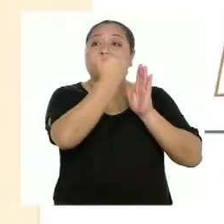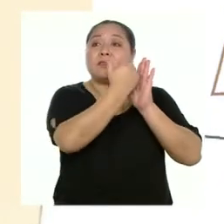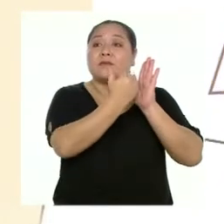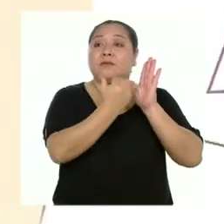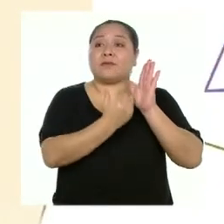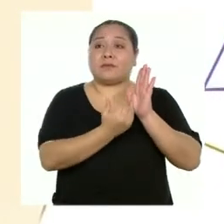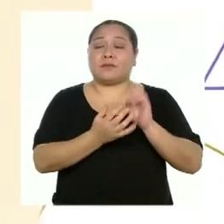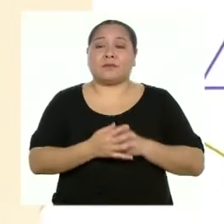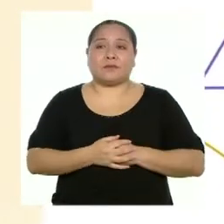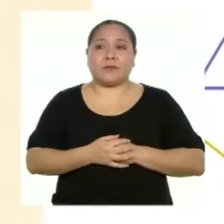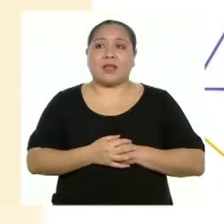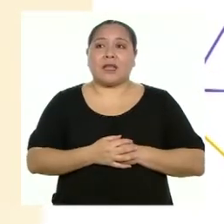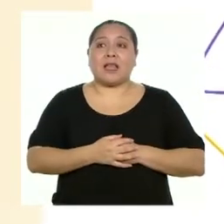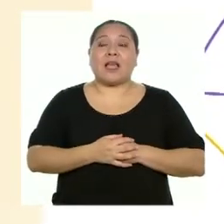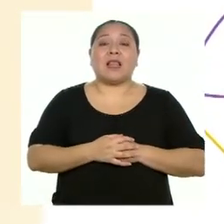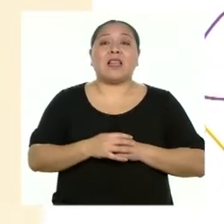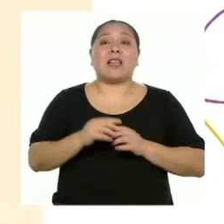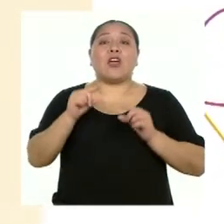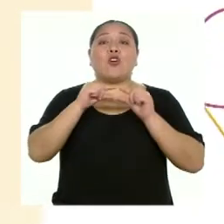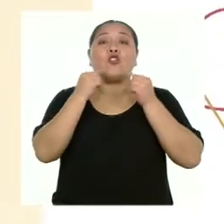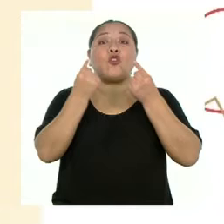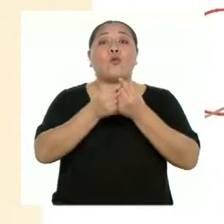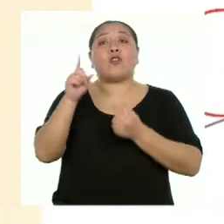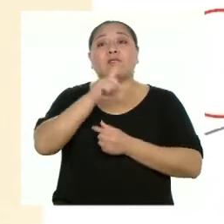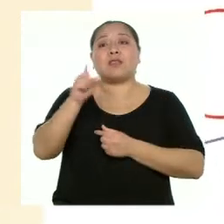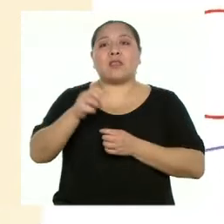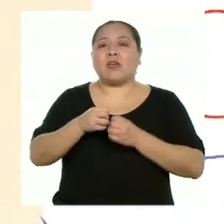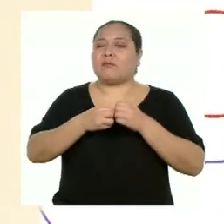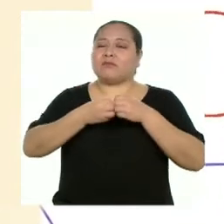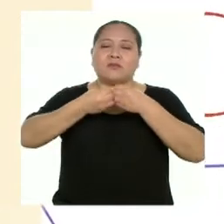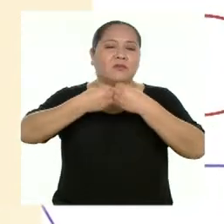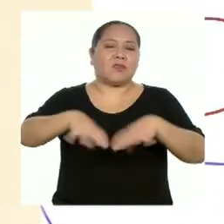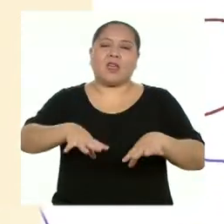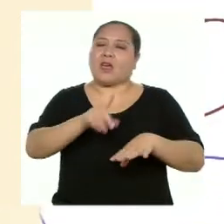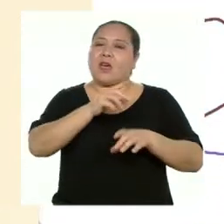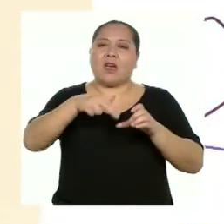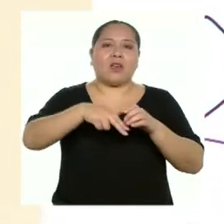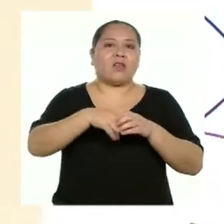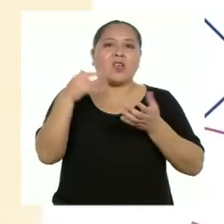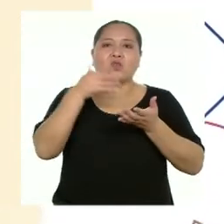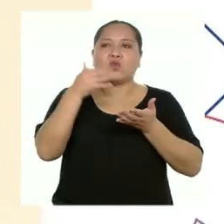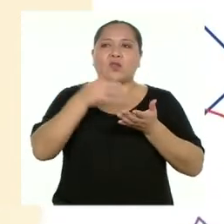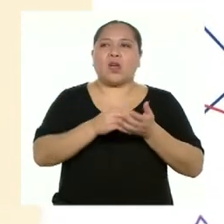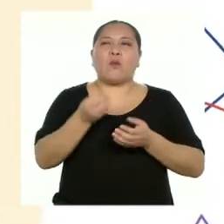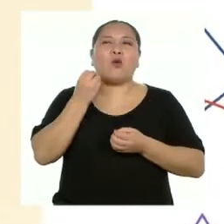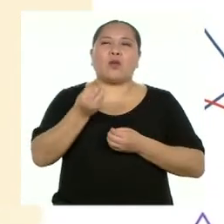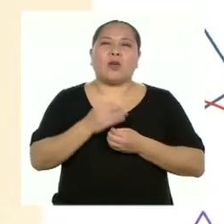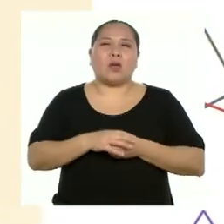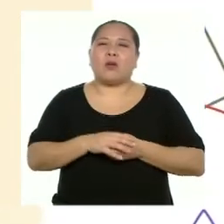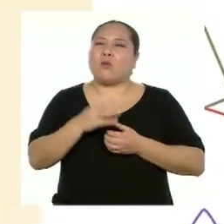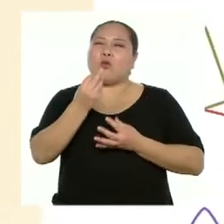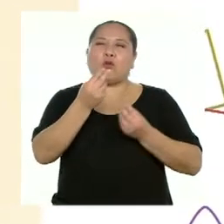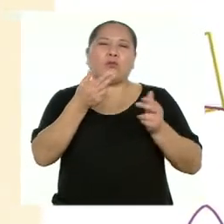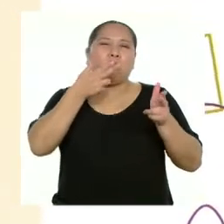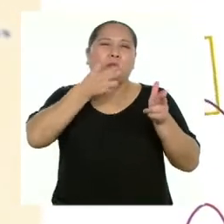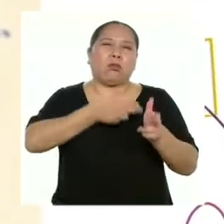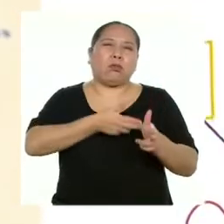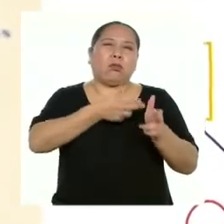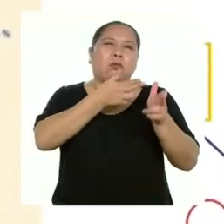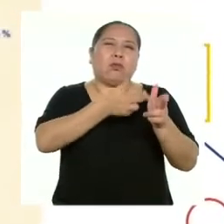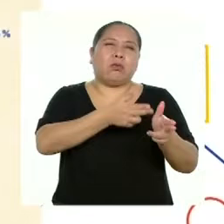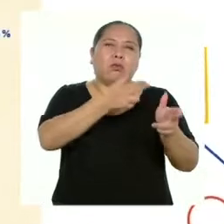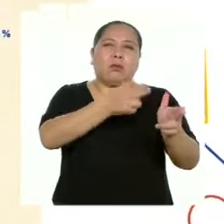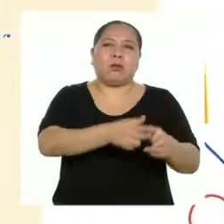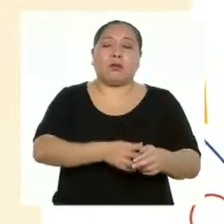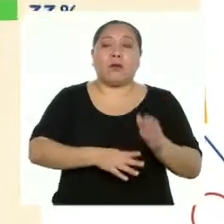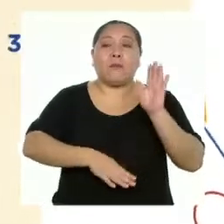La generación Z señala que deja de estudiar por las consecuencias de pasar tiempo en el tráfico. Y todos los mayores